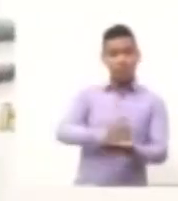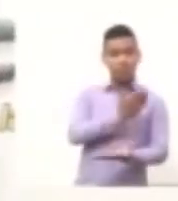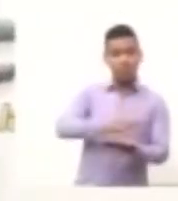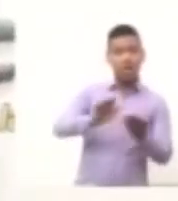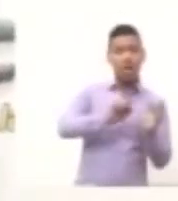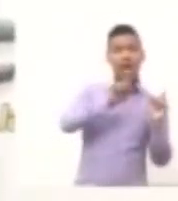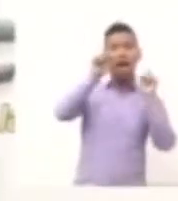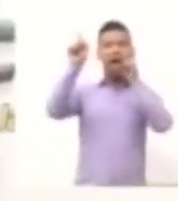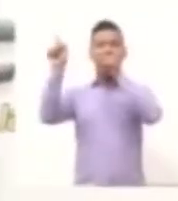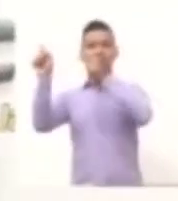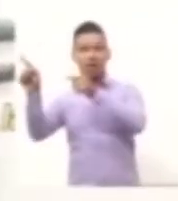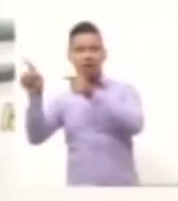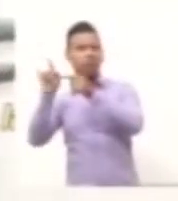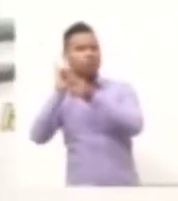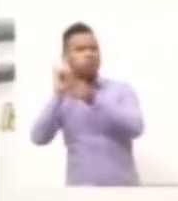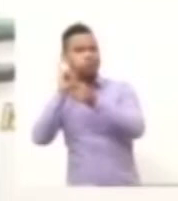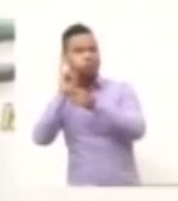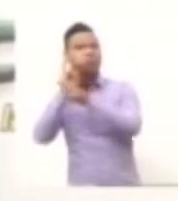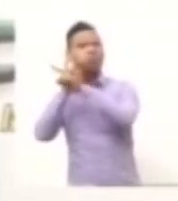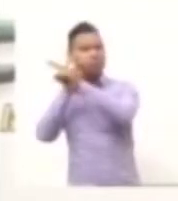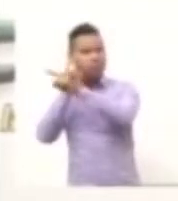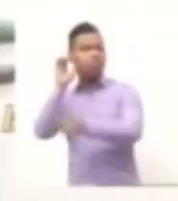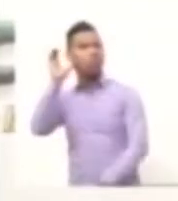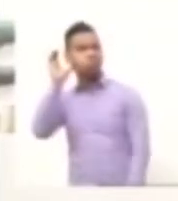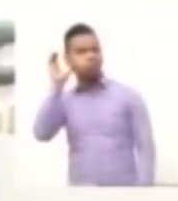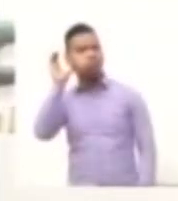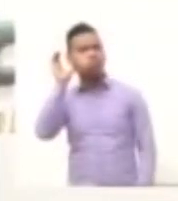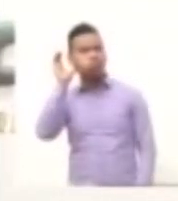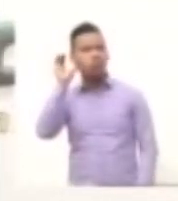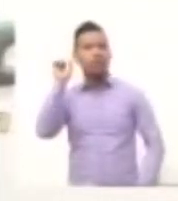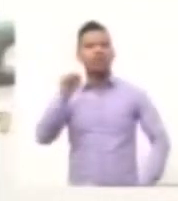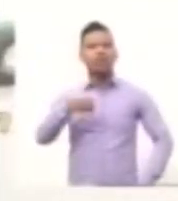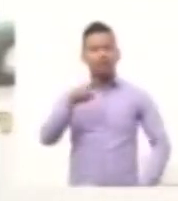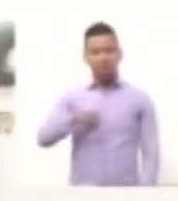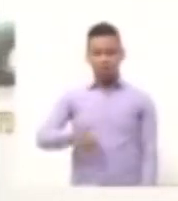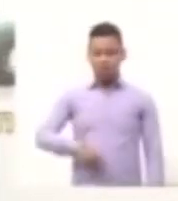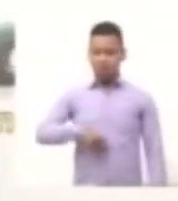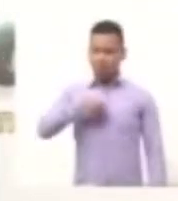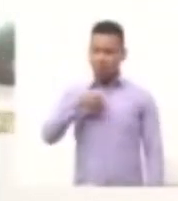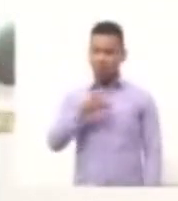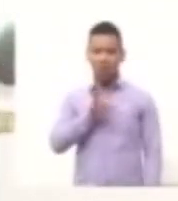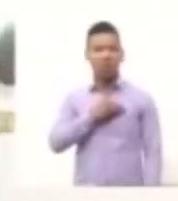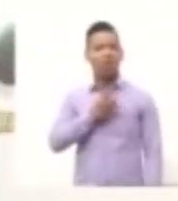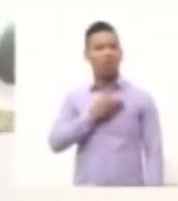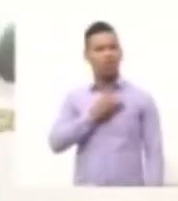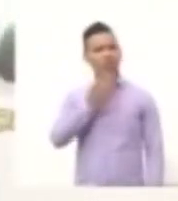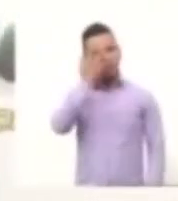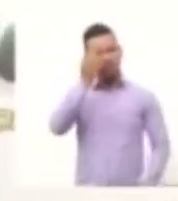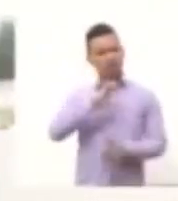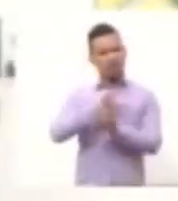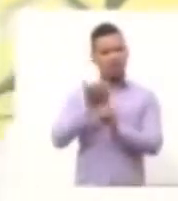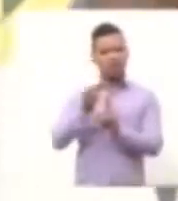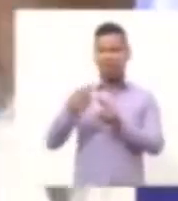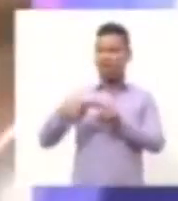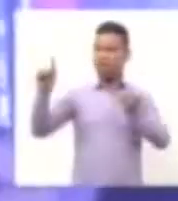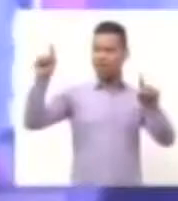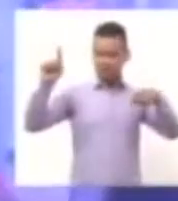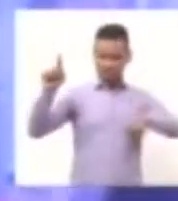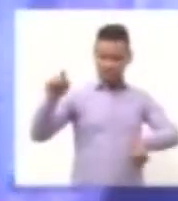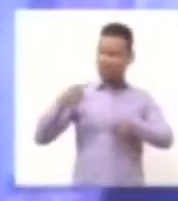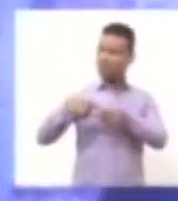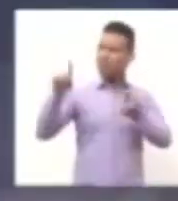lo es Corea. Y definitivamente para mí es satisfactorio que una cultura tan diferente a la de nosotros esté bailando pues